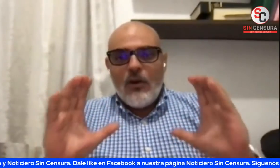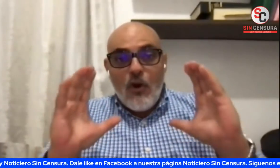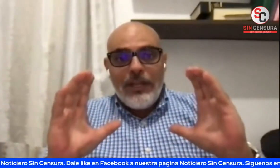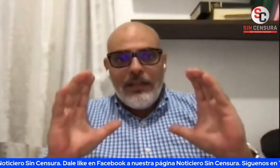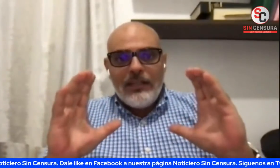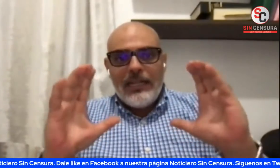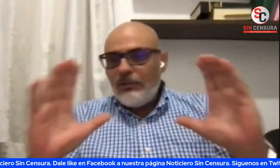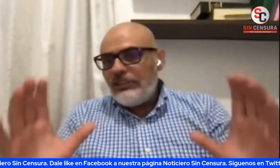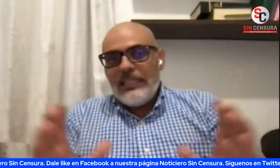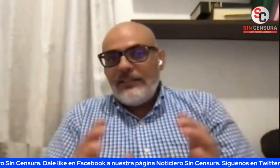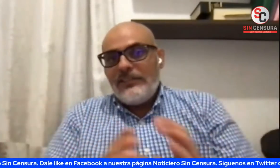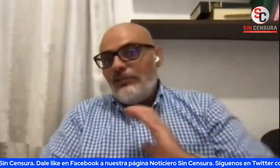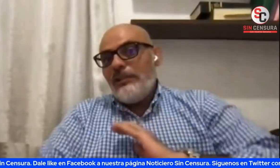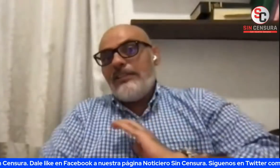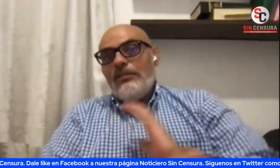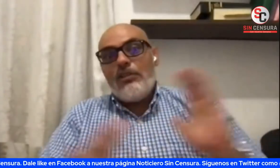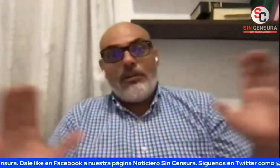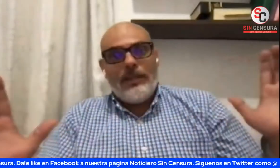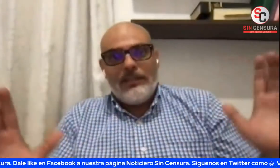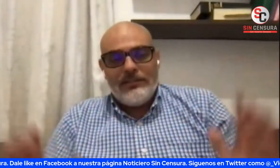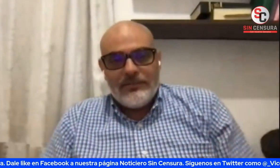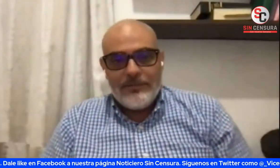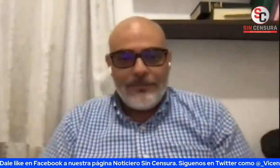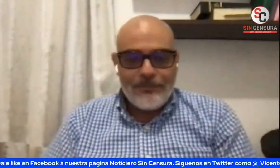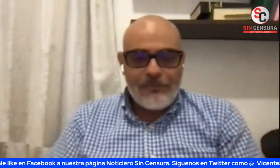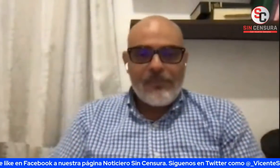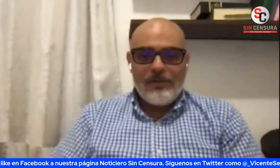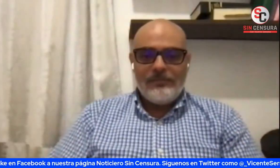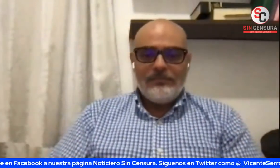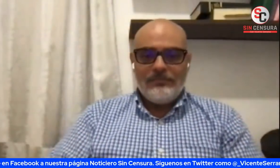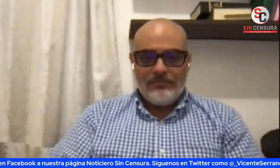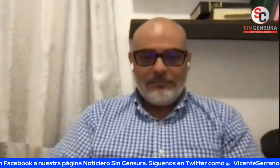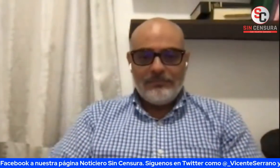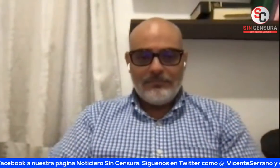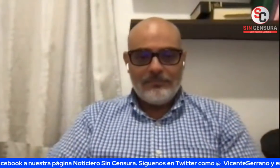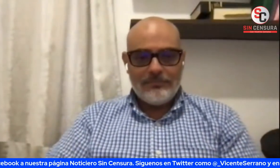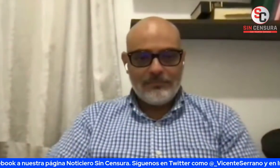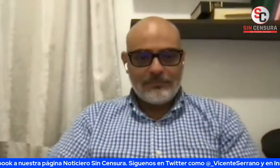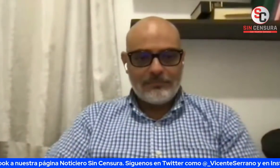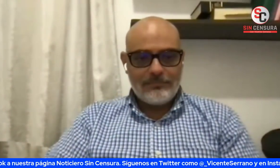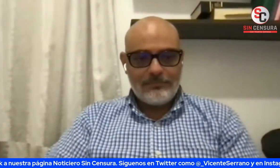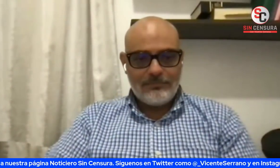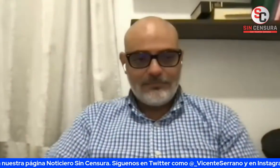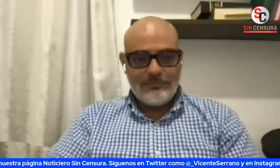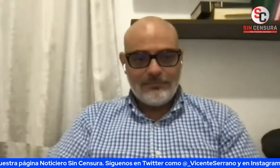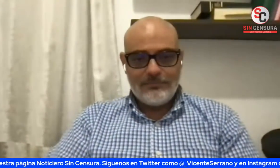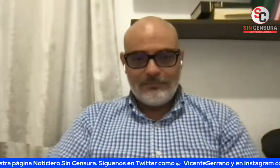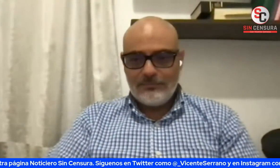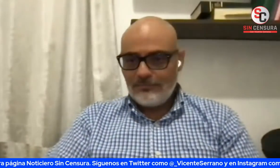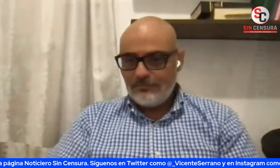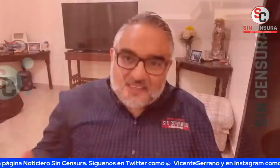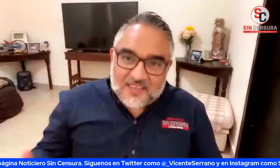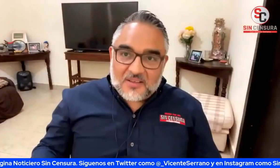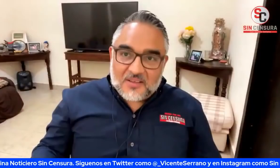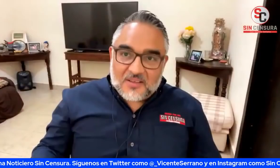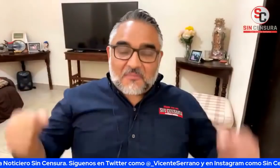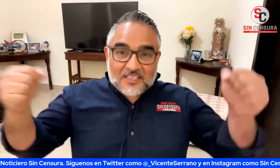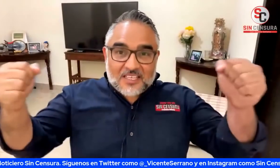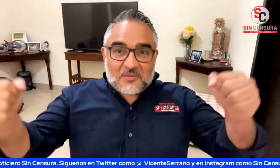bocina. Hoy la Bueno, bocina de Sin Censura es enorme. buen punto, Amir, buen punto. Es que yo soy